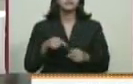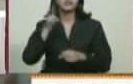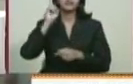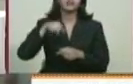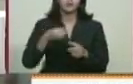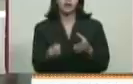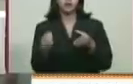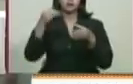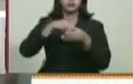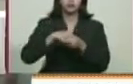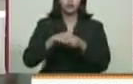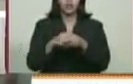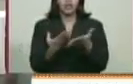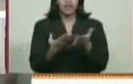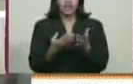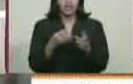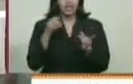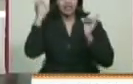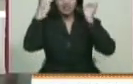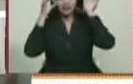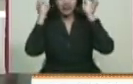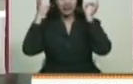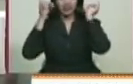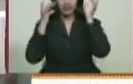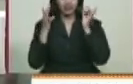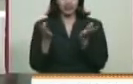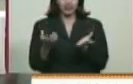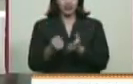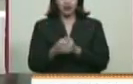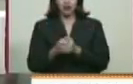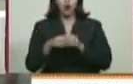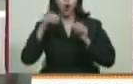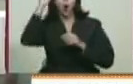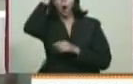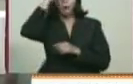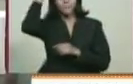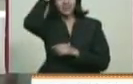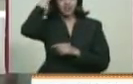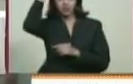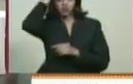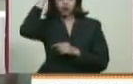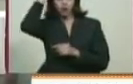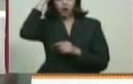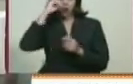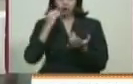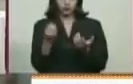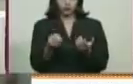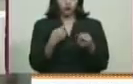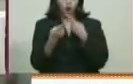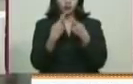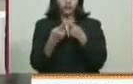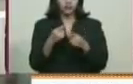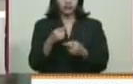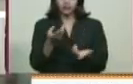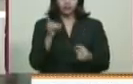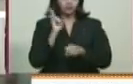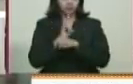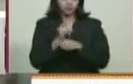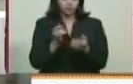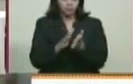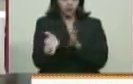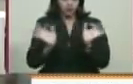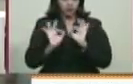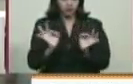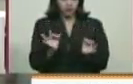intentan colocar matrices de opinión en el ideario colectivo sobre elementos que no ocurrieron. El que usted menciona es uno de ellos. Han